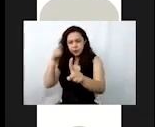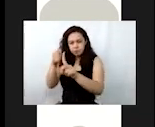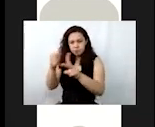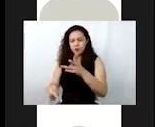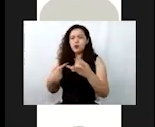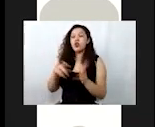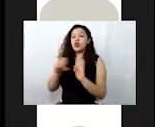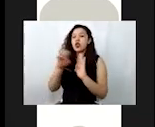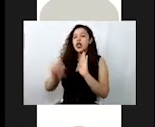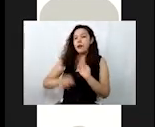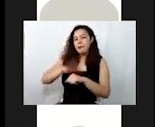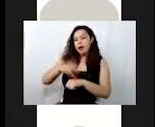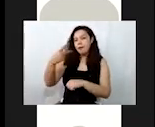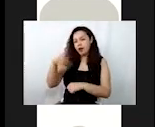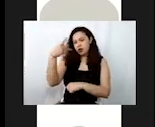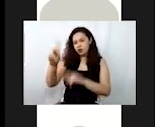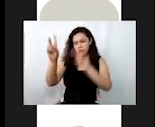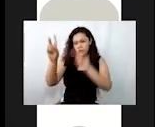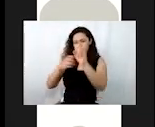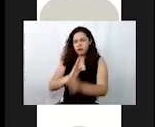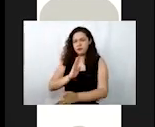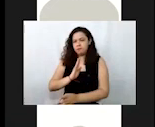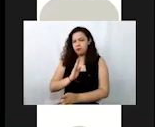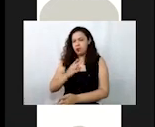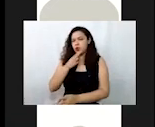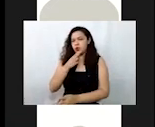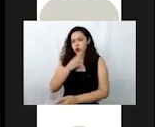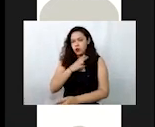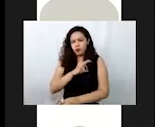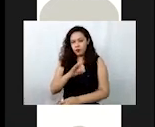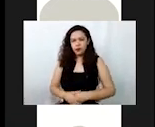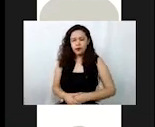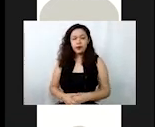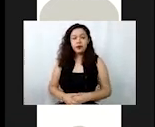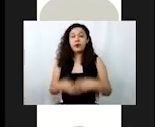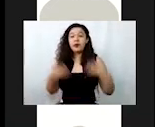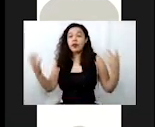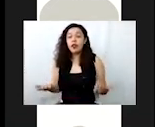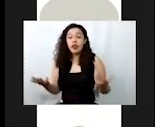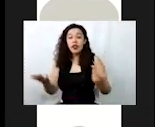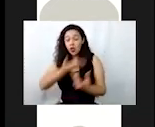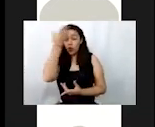algunos ejemplos que les serán útiles. Y no sé si hay alguna...